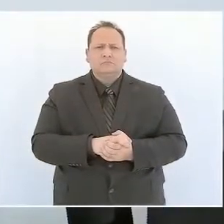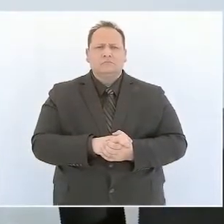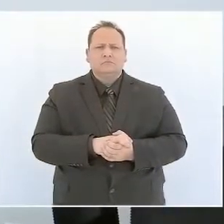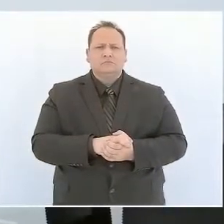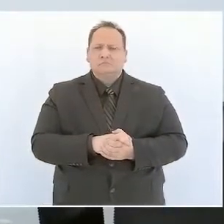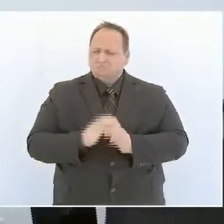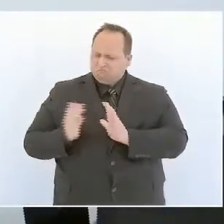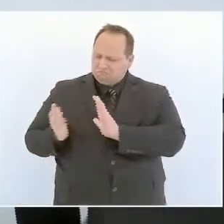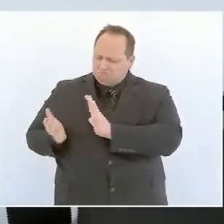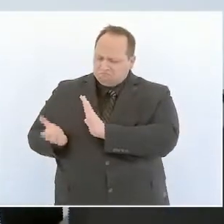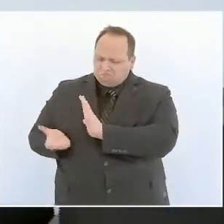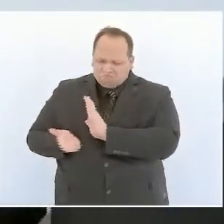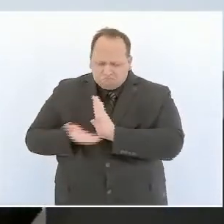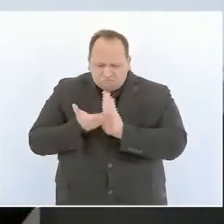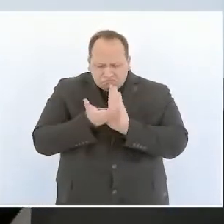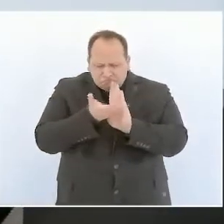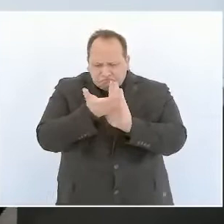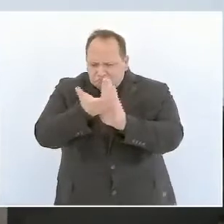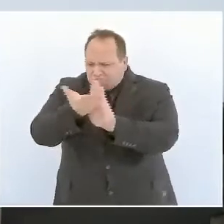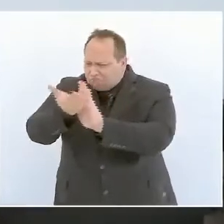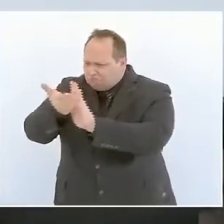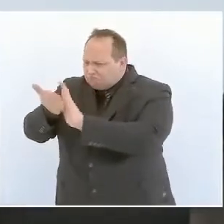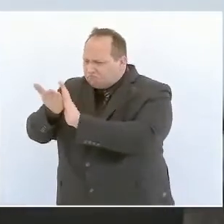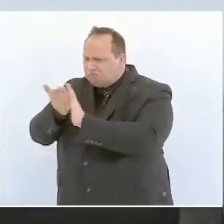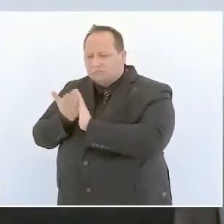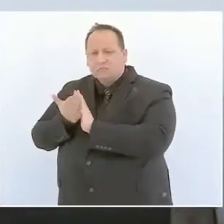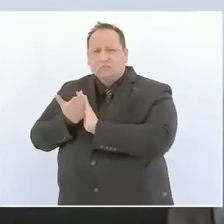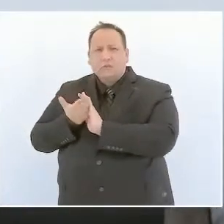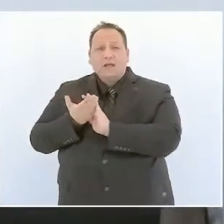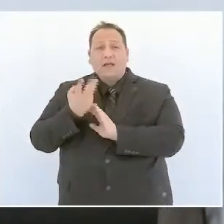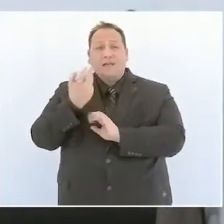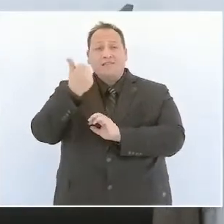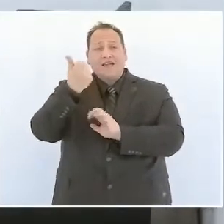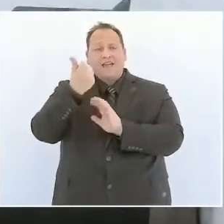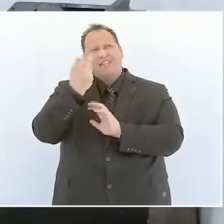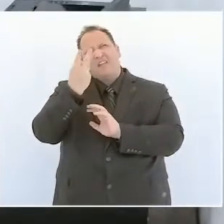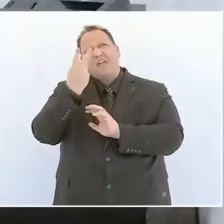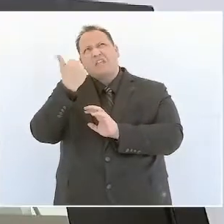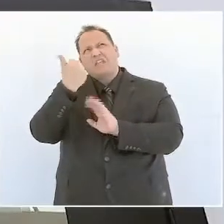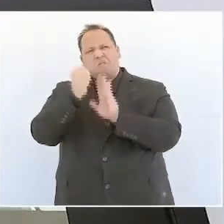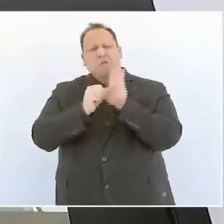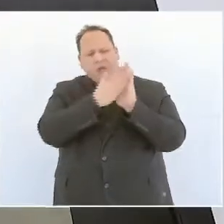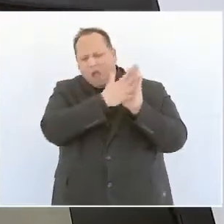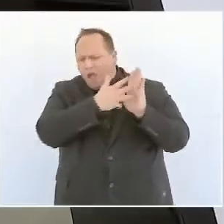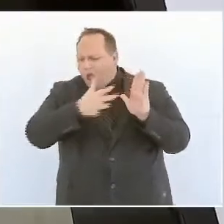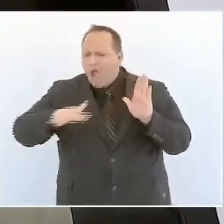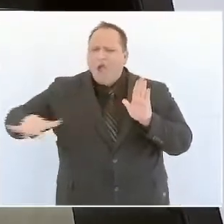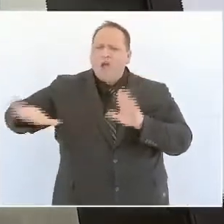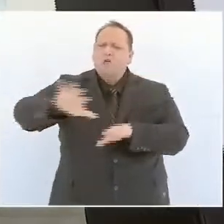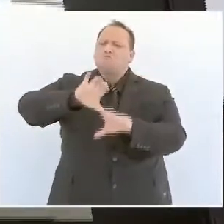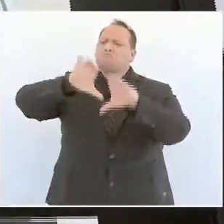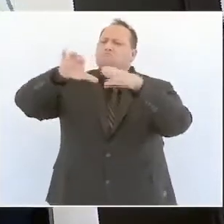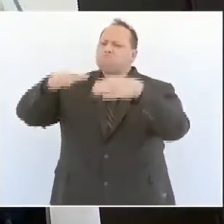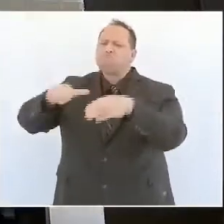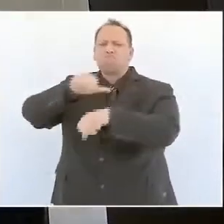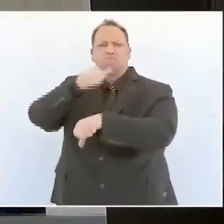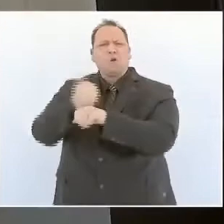Se construye en 6 meses una instalación.